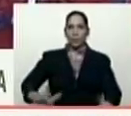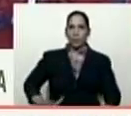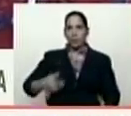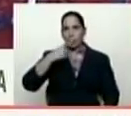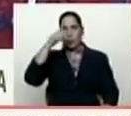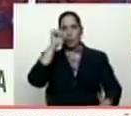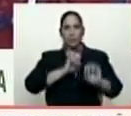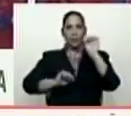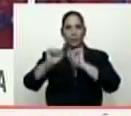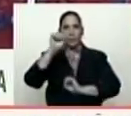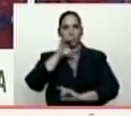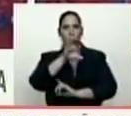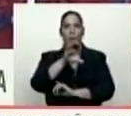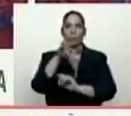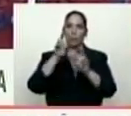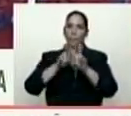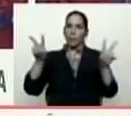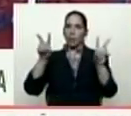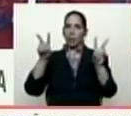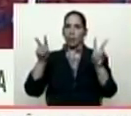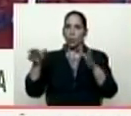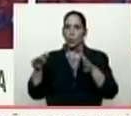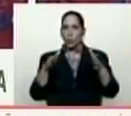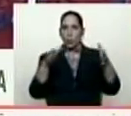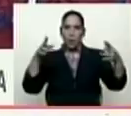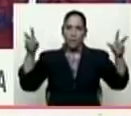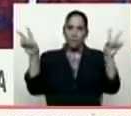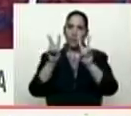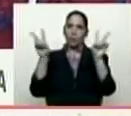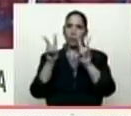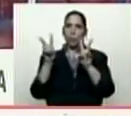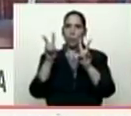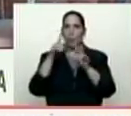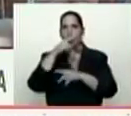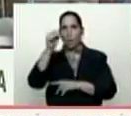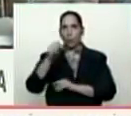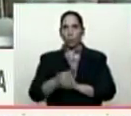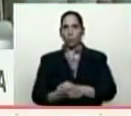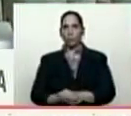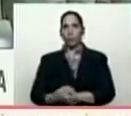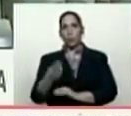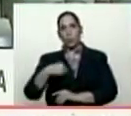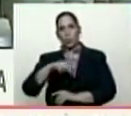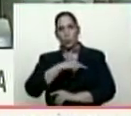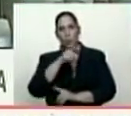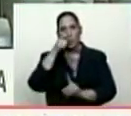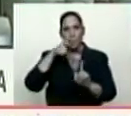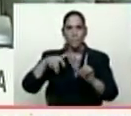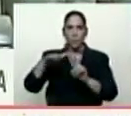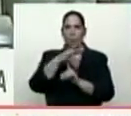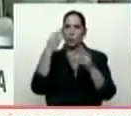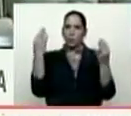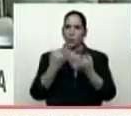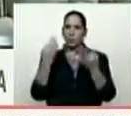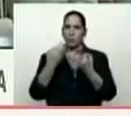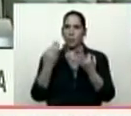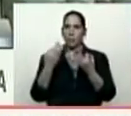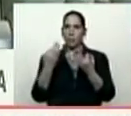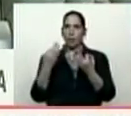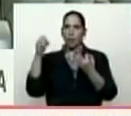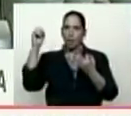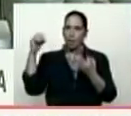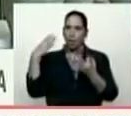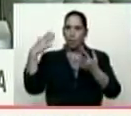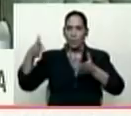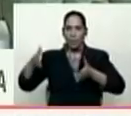defensor de la patria, la paz y conductor de victorias, Nicolás Maduro Moros. Nuestro pueblo siempre ha iluminado